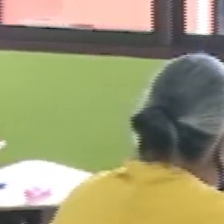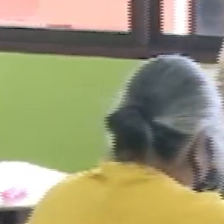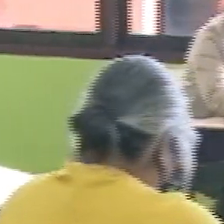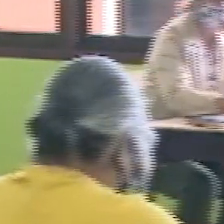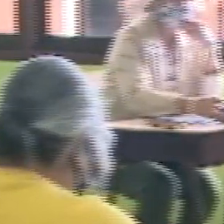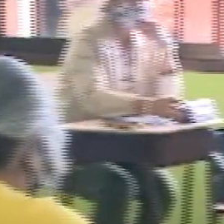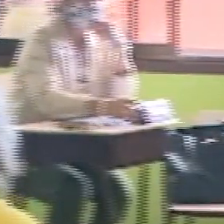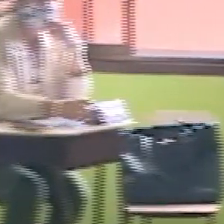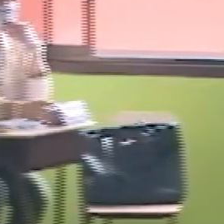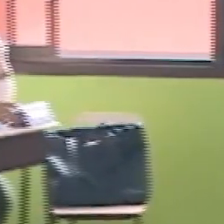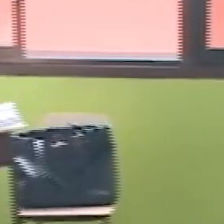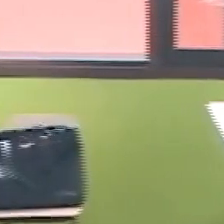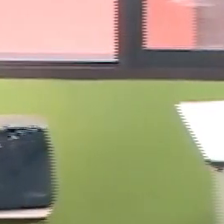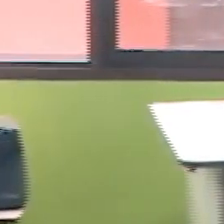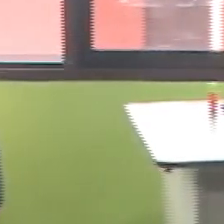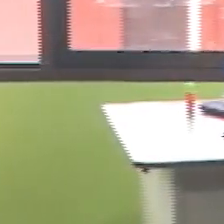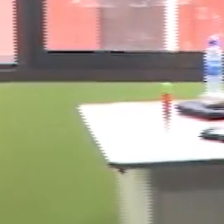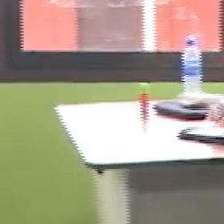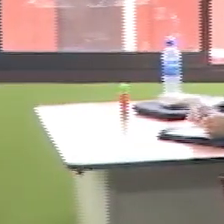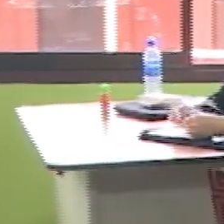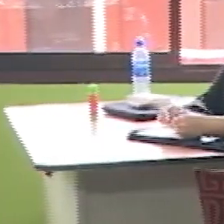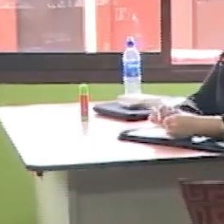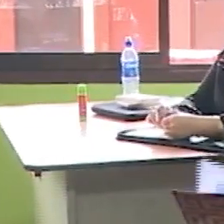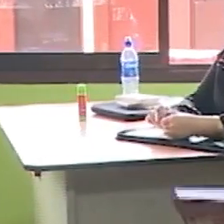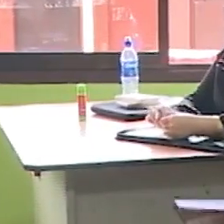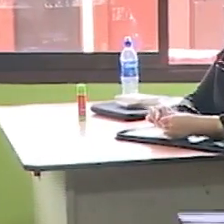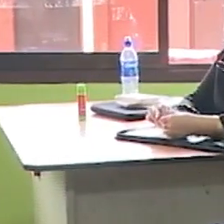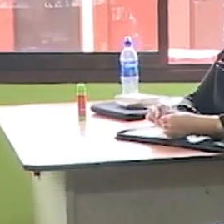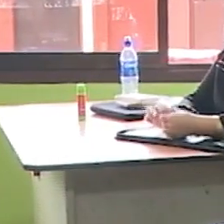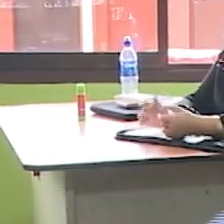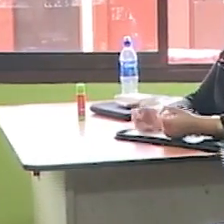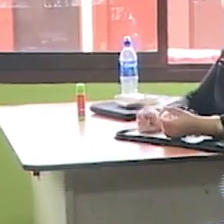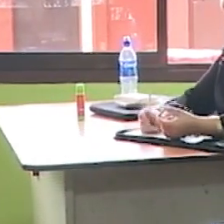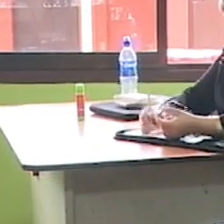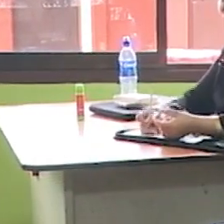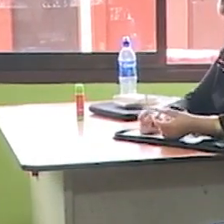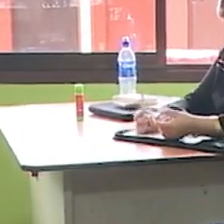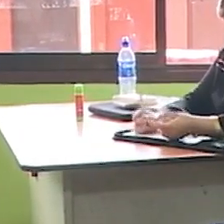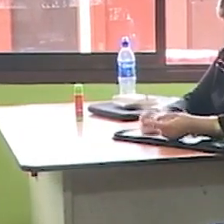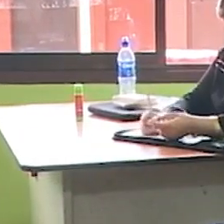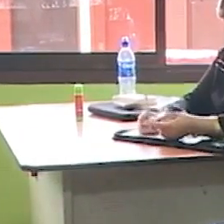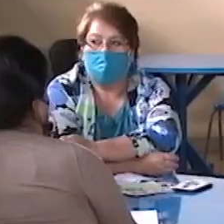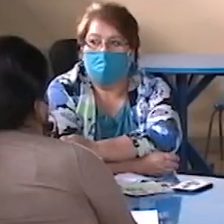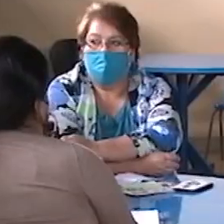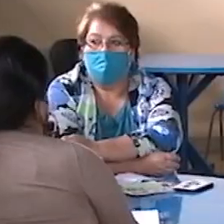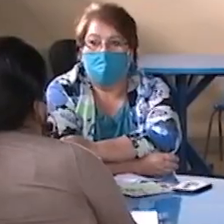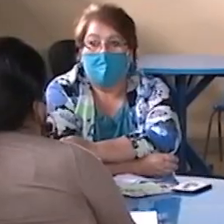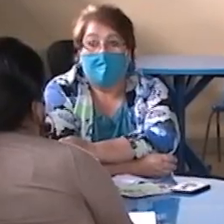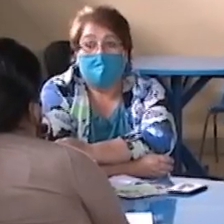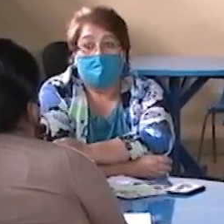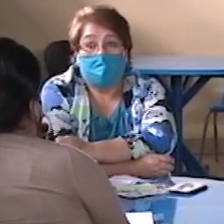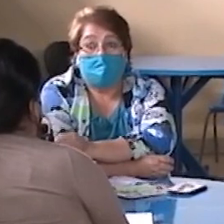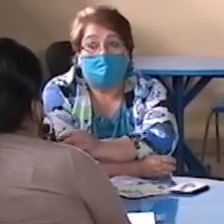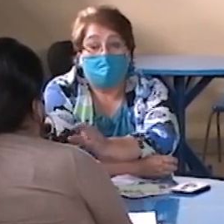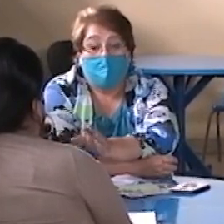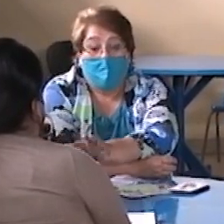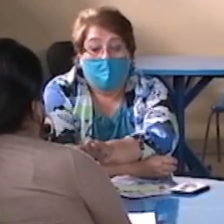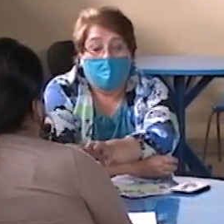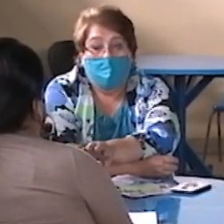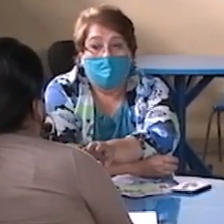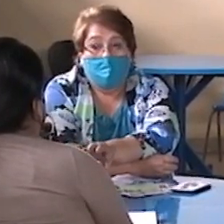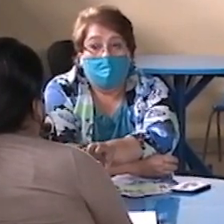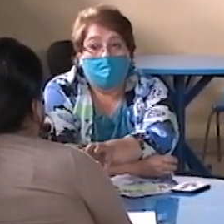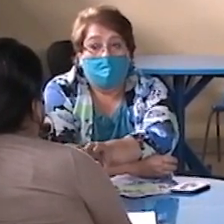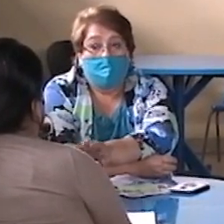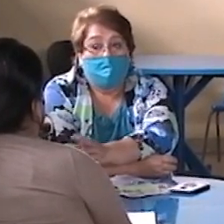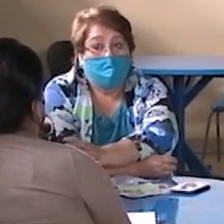plazas dependerá de la decisión que tomen los diputados en la Asamblea Legislativa sobre la modificación de esta ley para aumentar el presupuesto